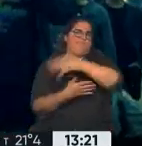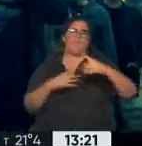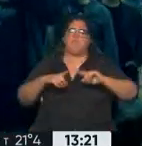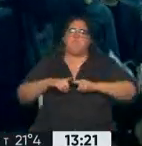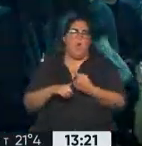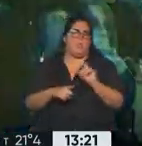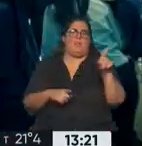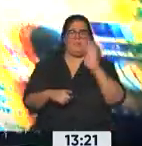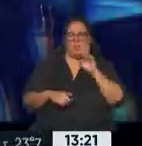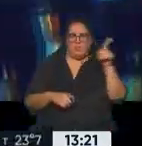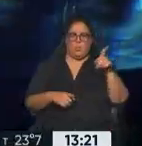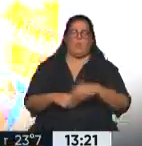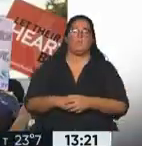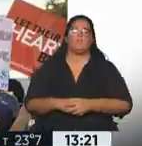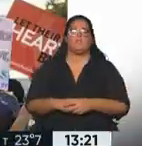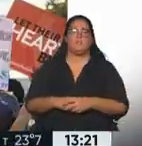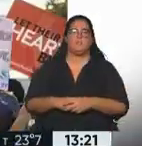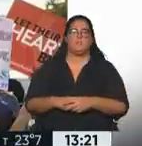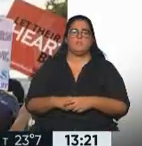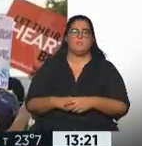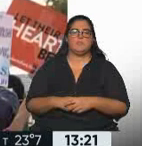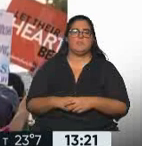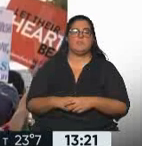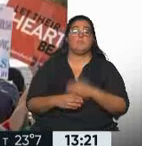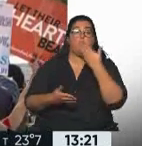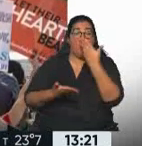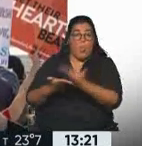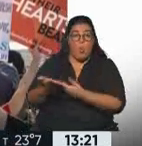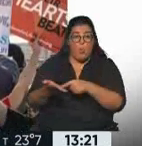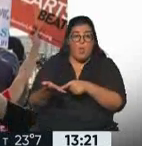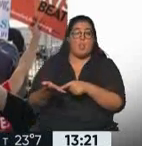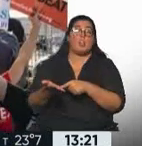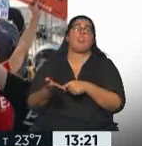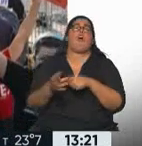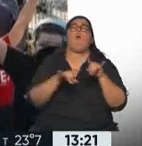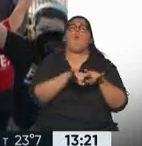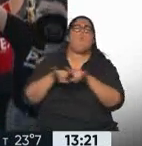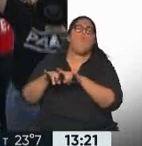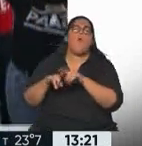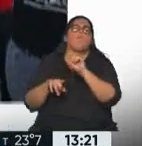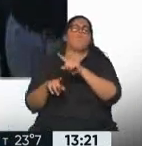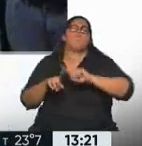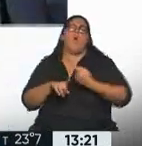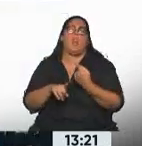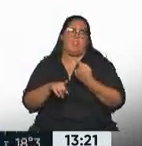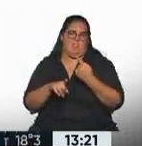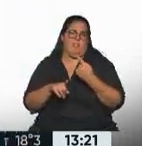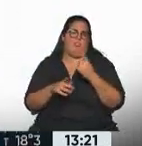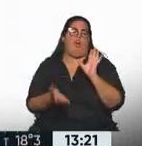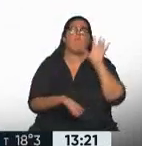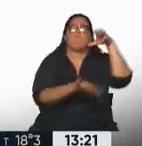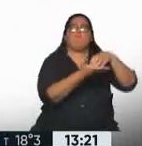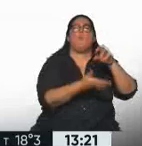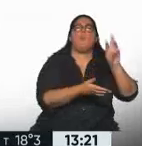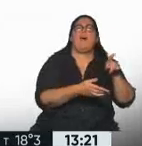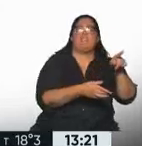política en Estados Unidos. El documento, revelado por el Portal Político, un medio digital con sede en Washington,